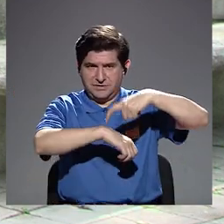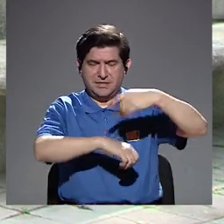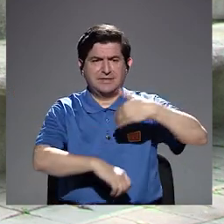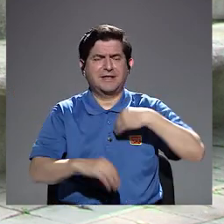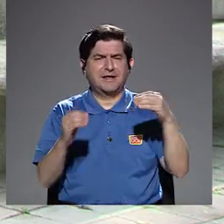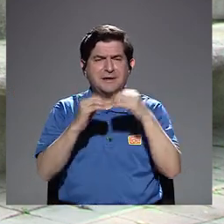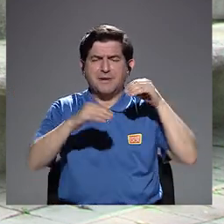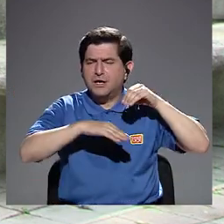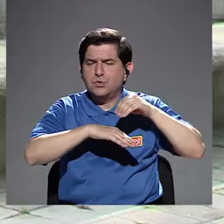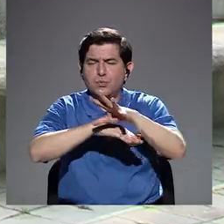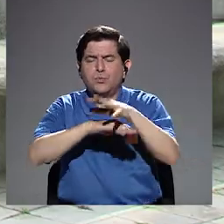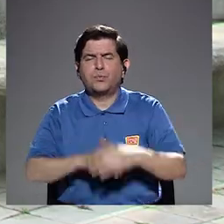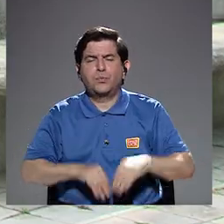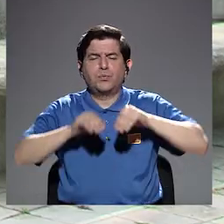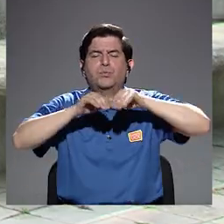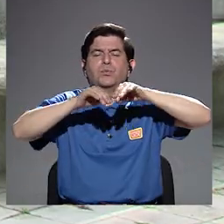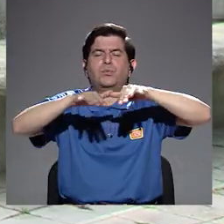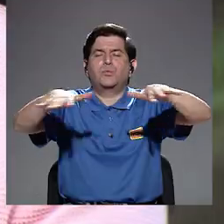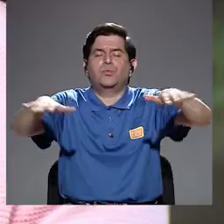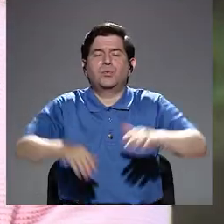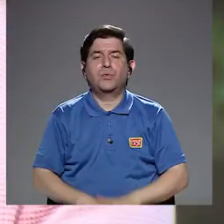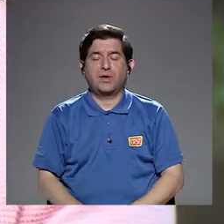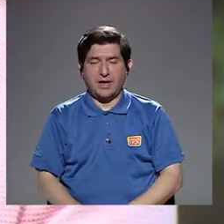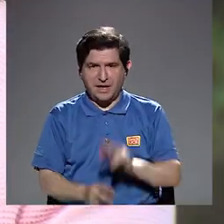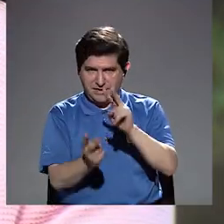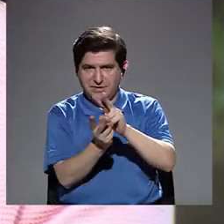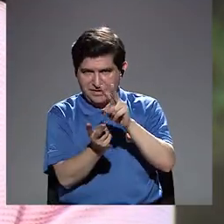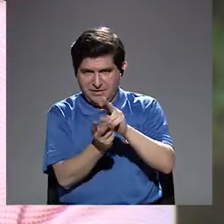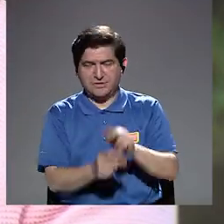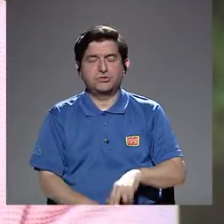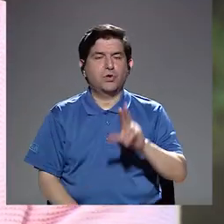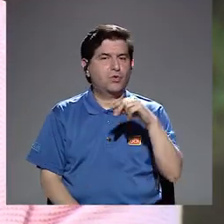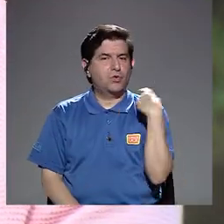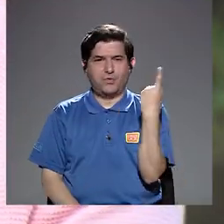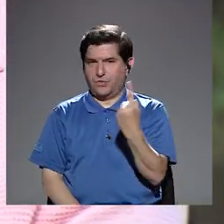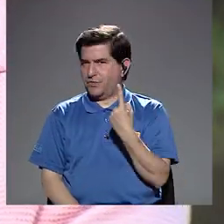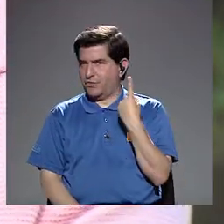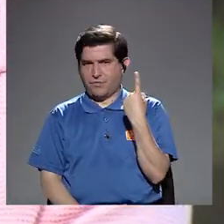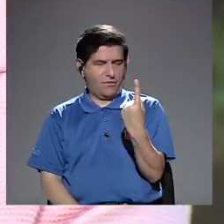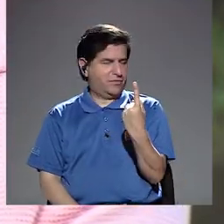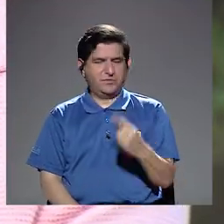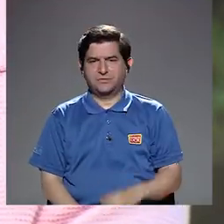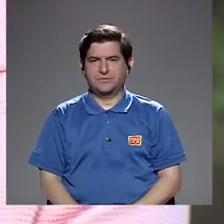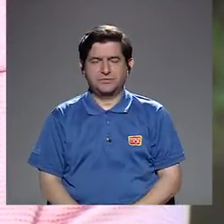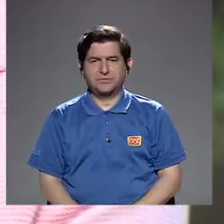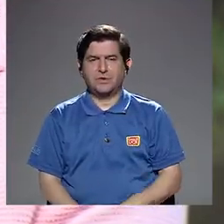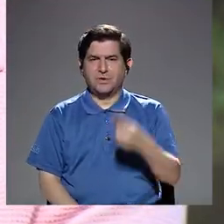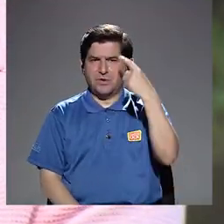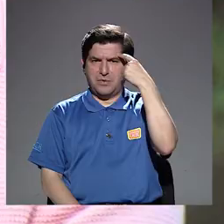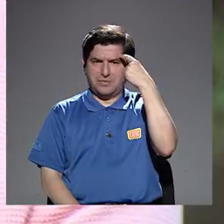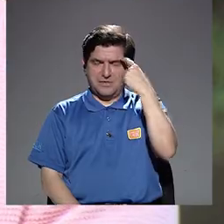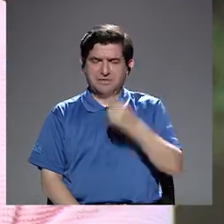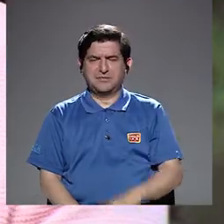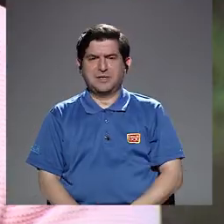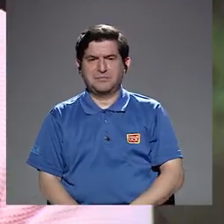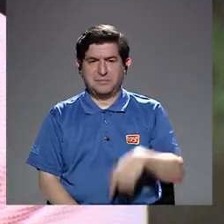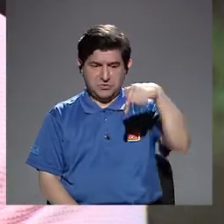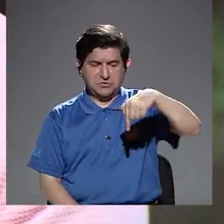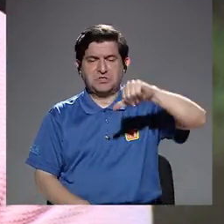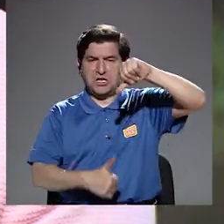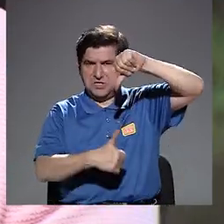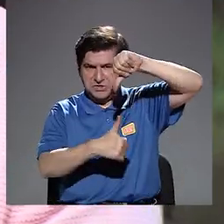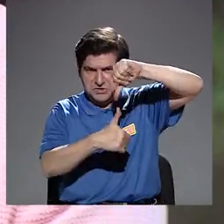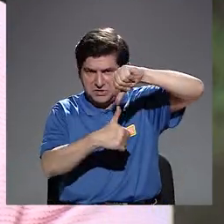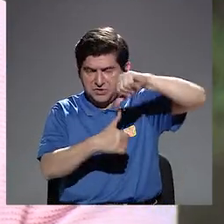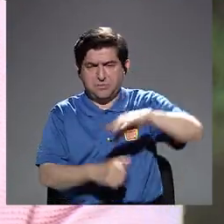hoy en día tiene mayor incidencia de transmisión a nivel sexual, no solo a nivel de las latitudes pues, de